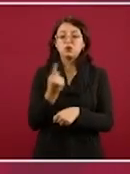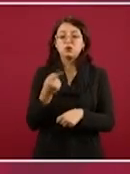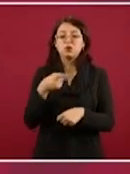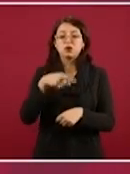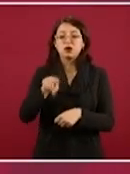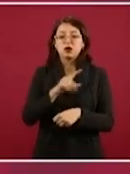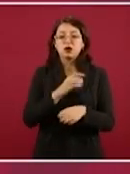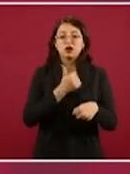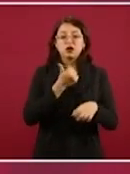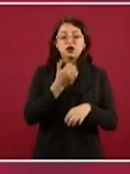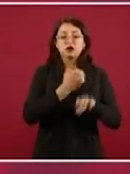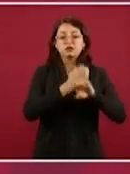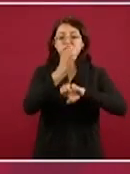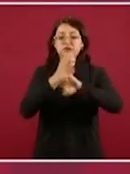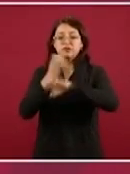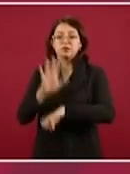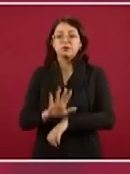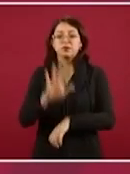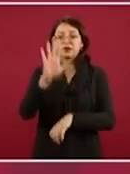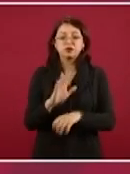angostas.